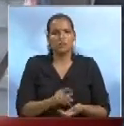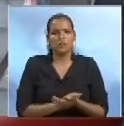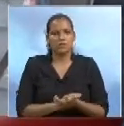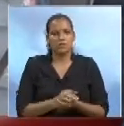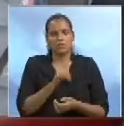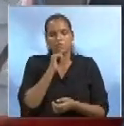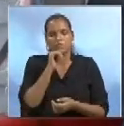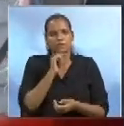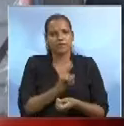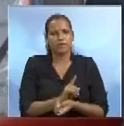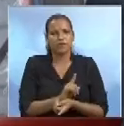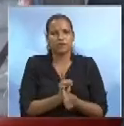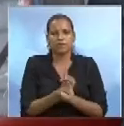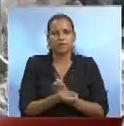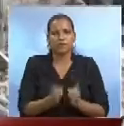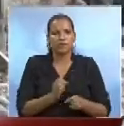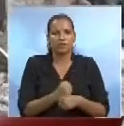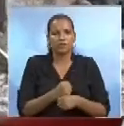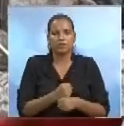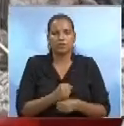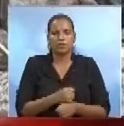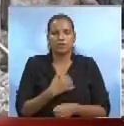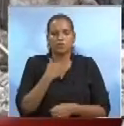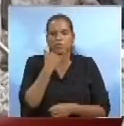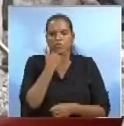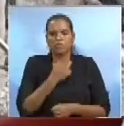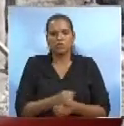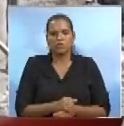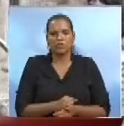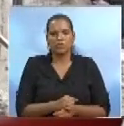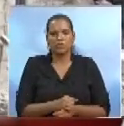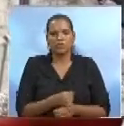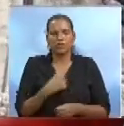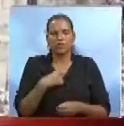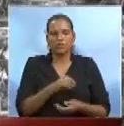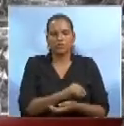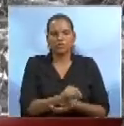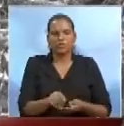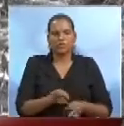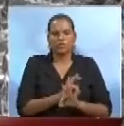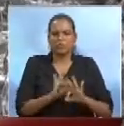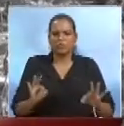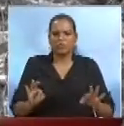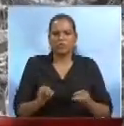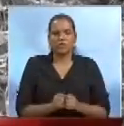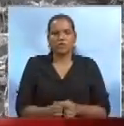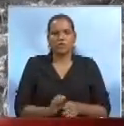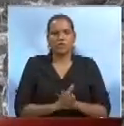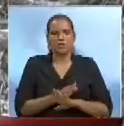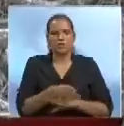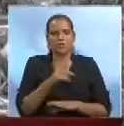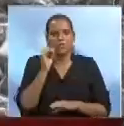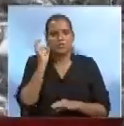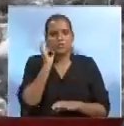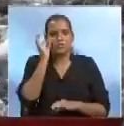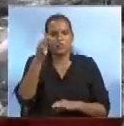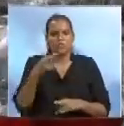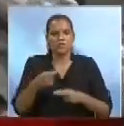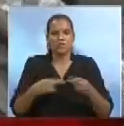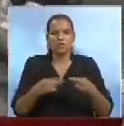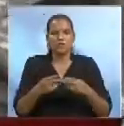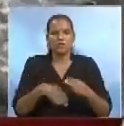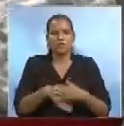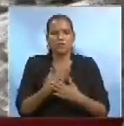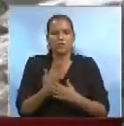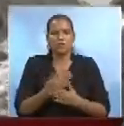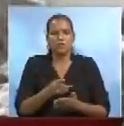casa fue la falla de la caída de la casa. El propósito es dejar el terreno limpio de escombros para en un futuro volver a construir.